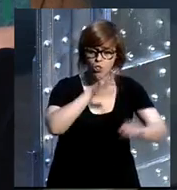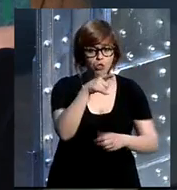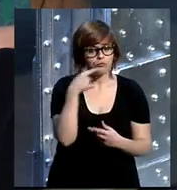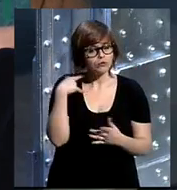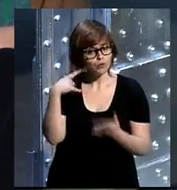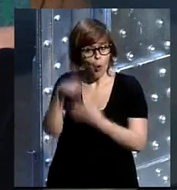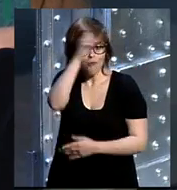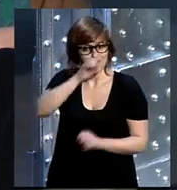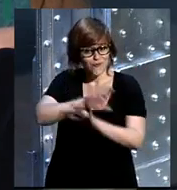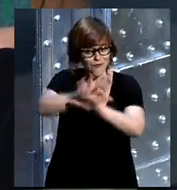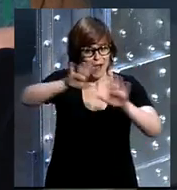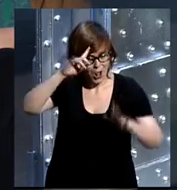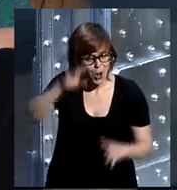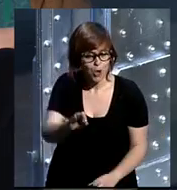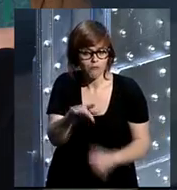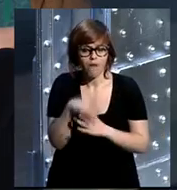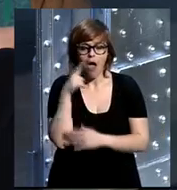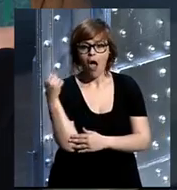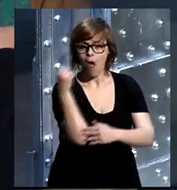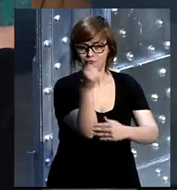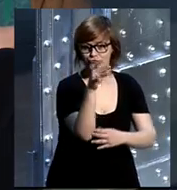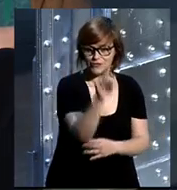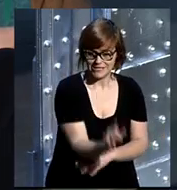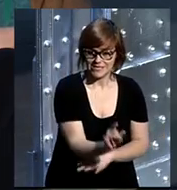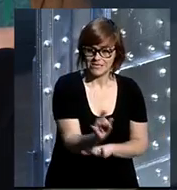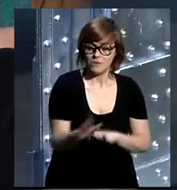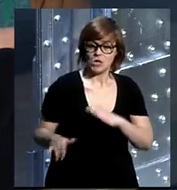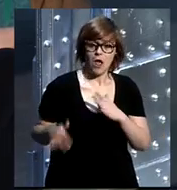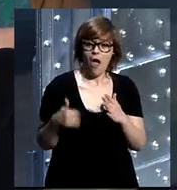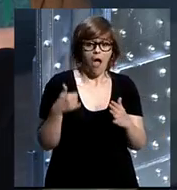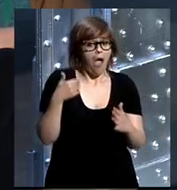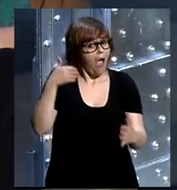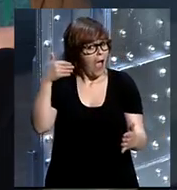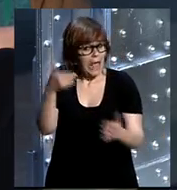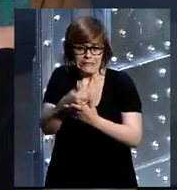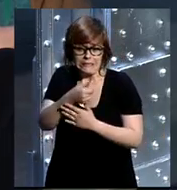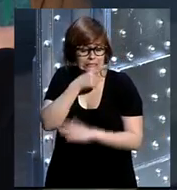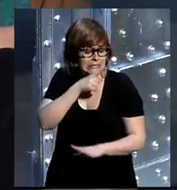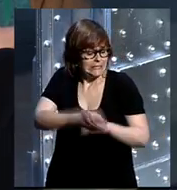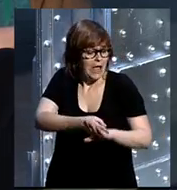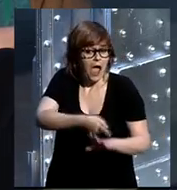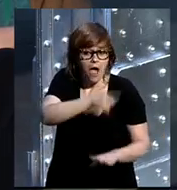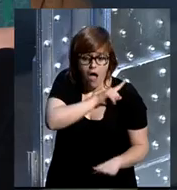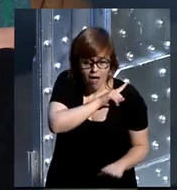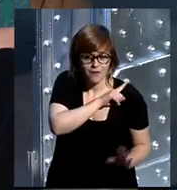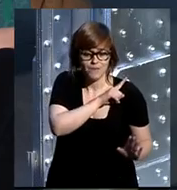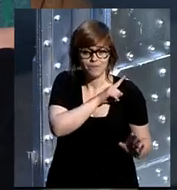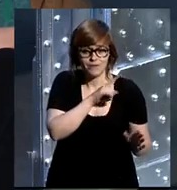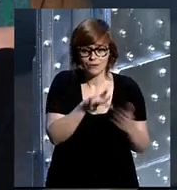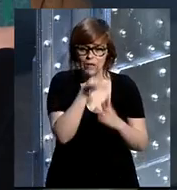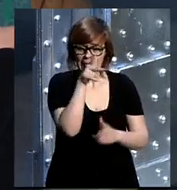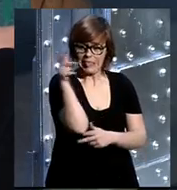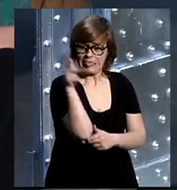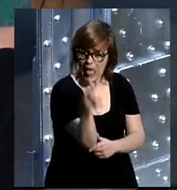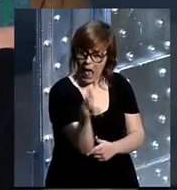sobre el reglamento. Claro que lo apoya, y lo apoya hasta sus últimos extremos. Y el derecho al olvido, como sea,